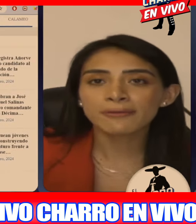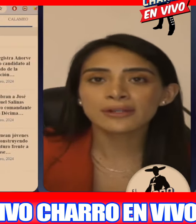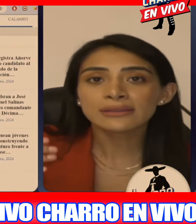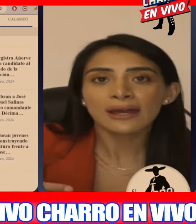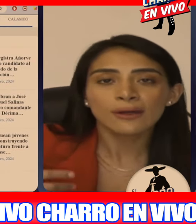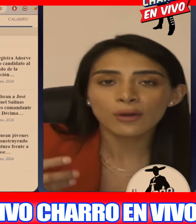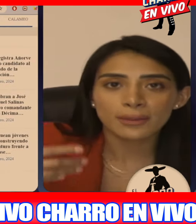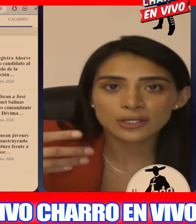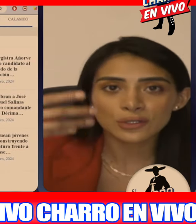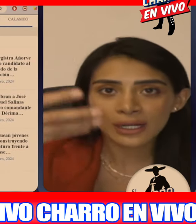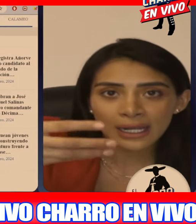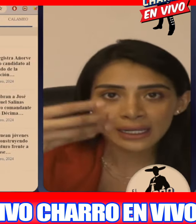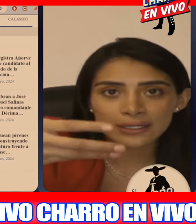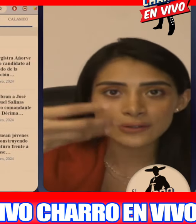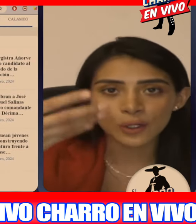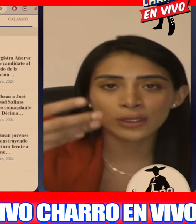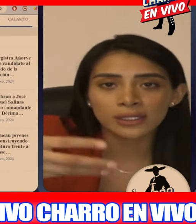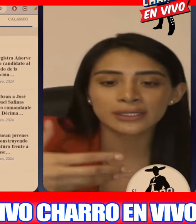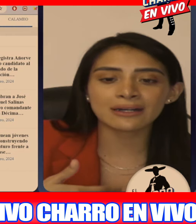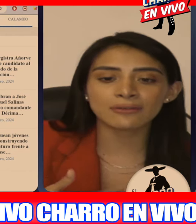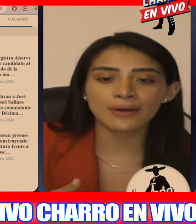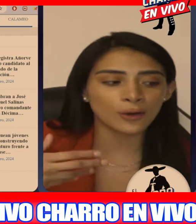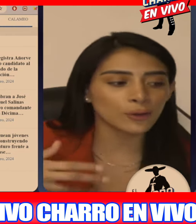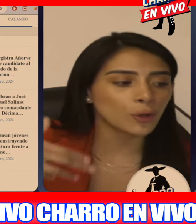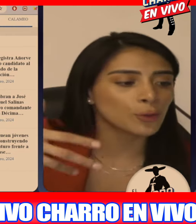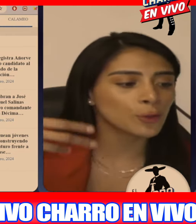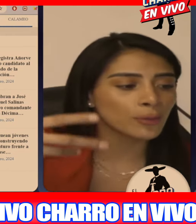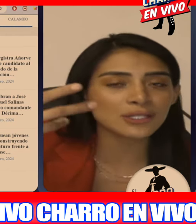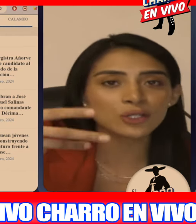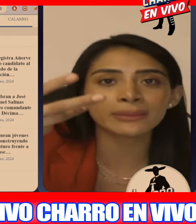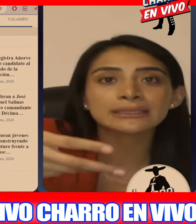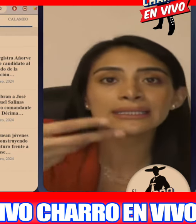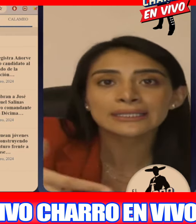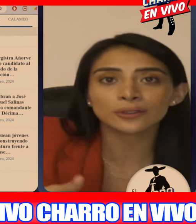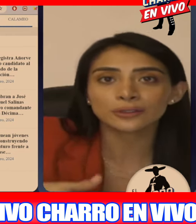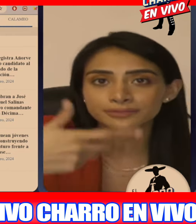como me he enfrentado a personajes como Enrique Alfaro, como no me he sometido